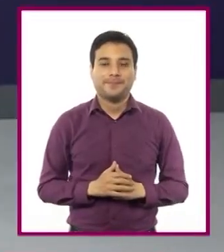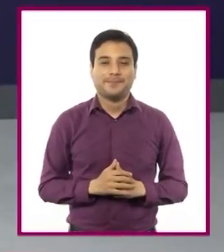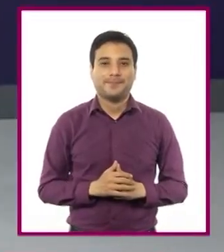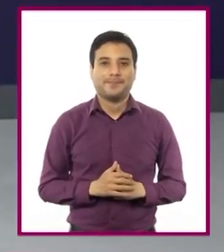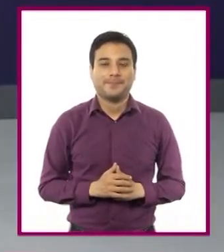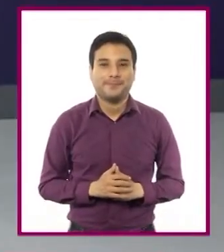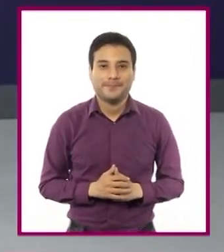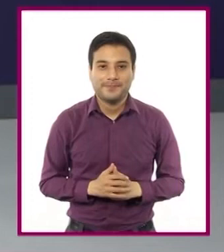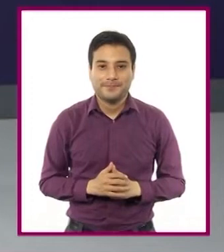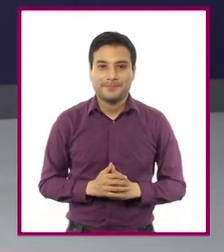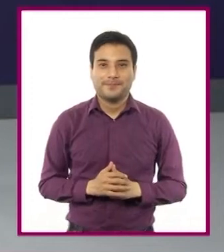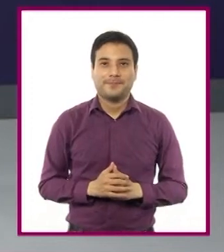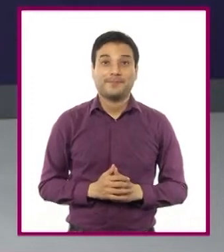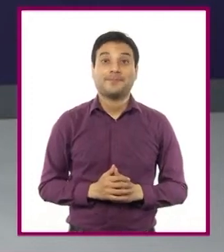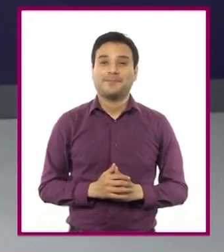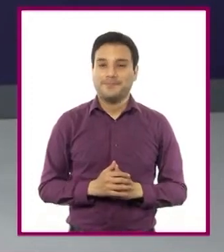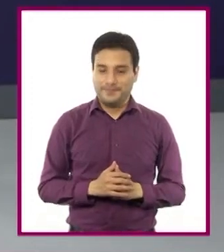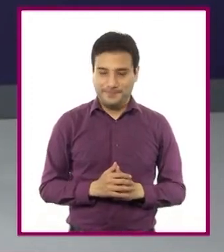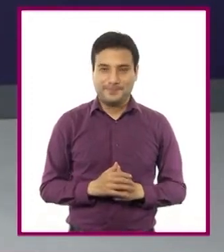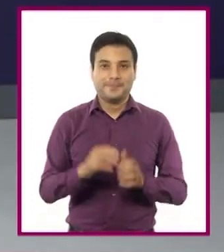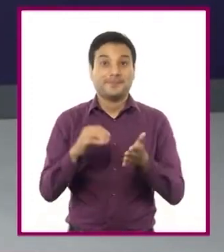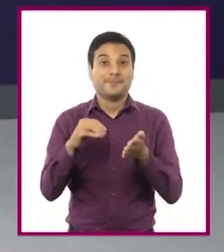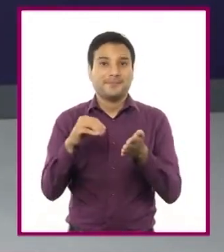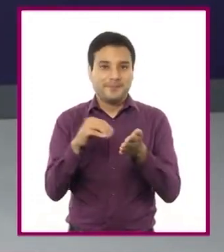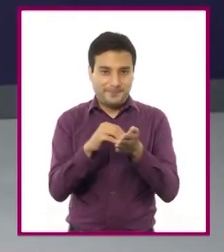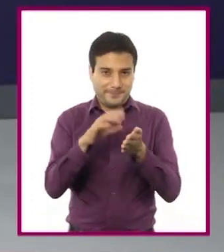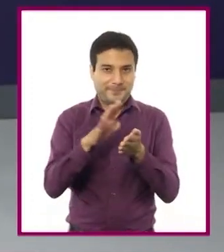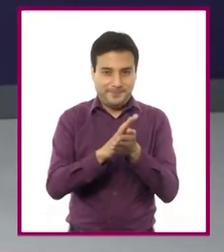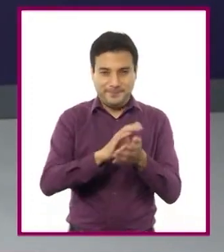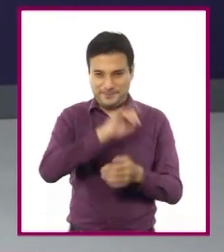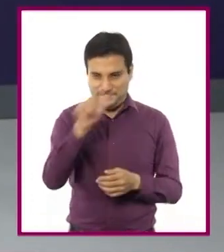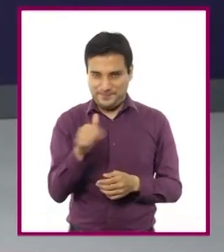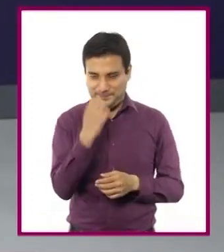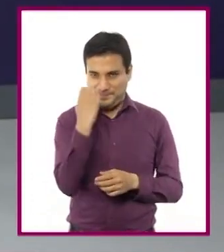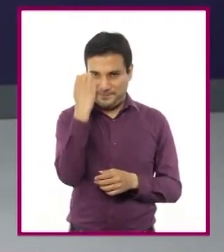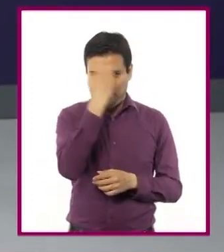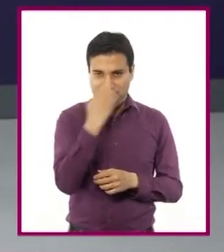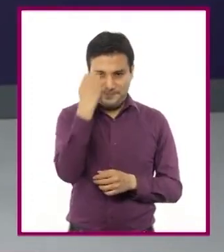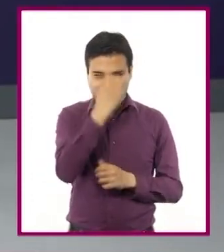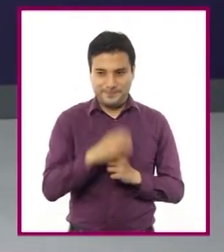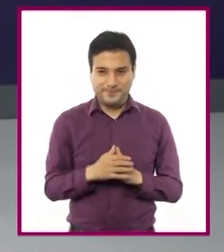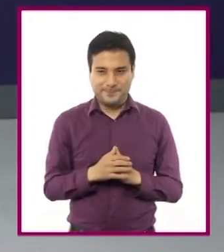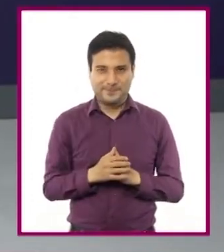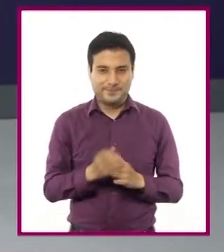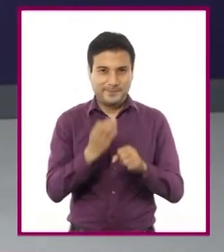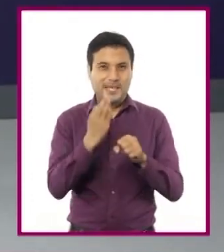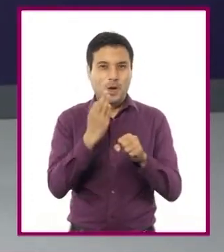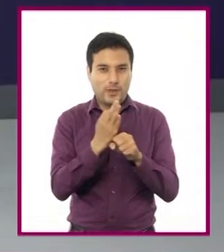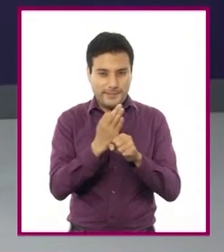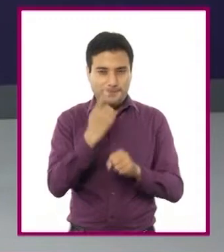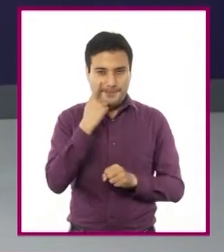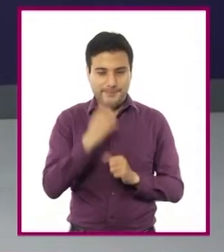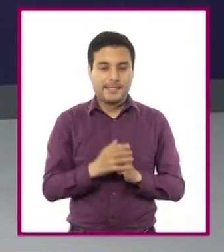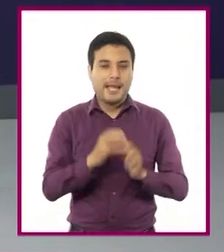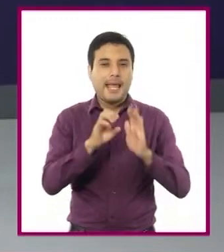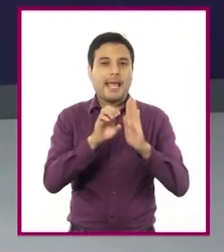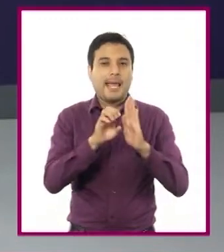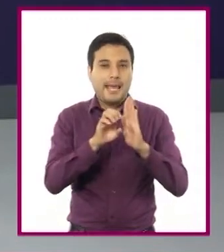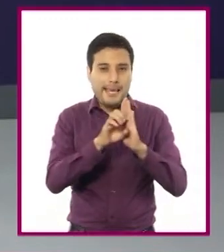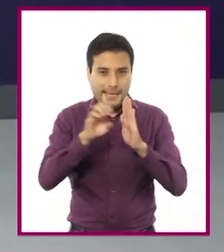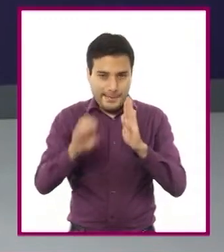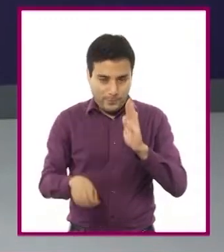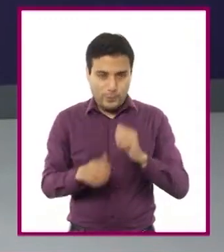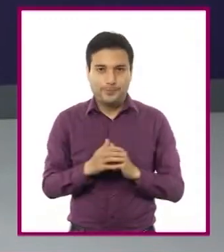Se anotan en la tabla para retomar los lanzamientos al final. Por el momento, se analiza la siguiente encuesta para determinar